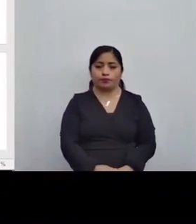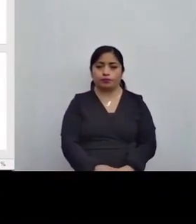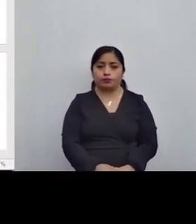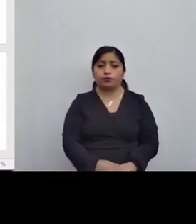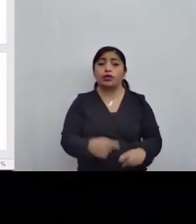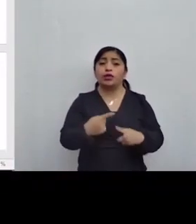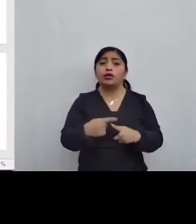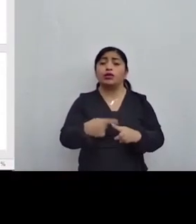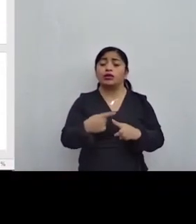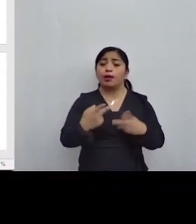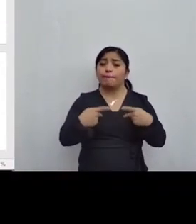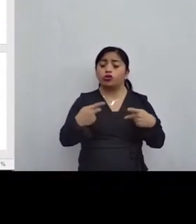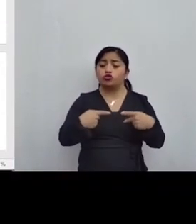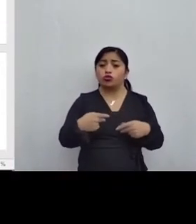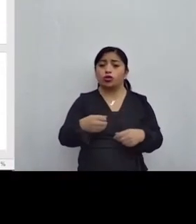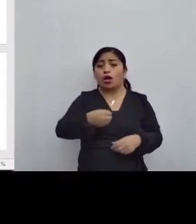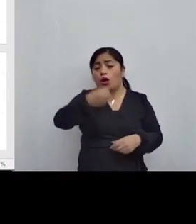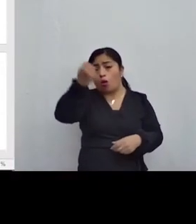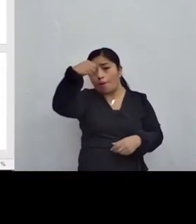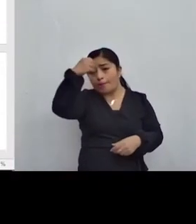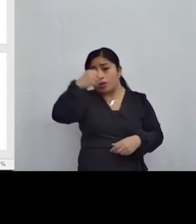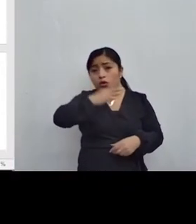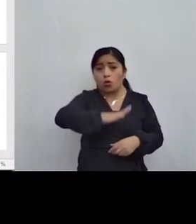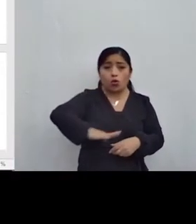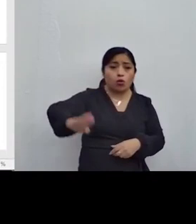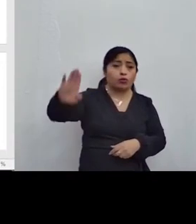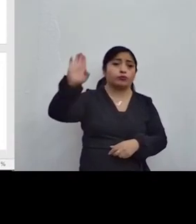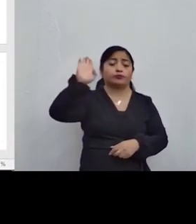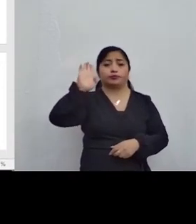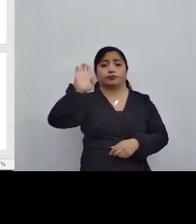¿Alguien más que tenga alguna observación?